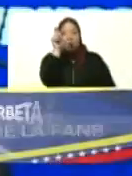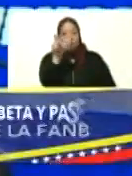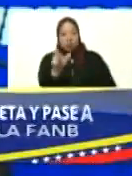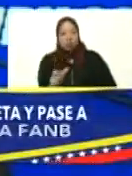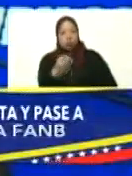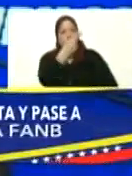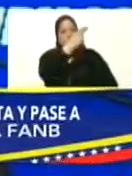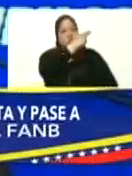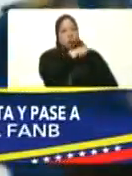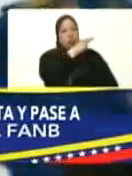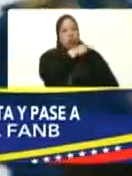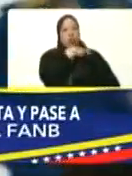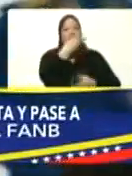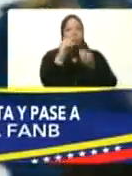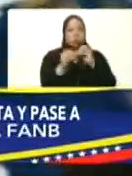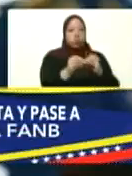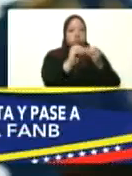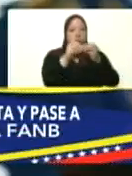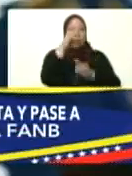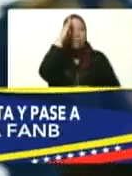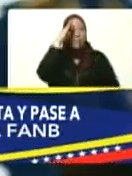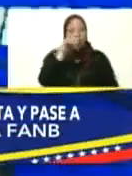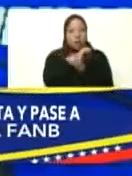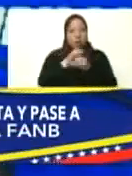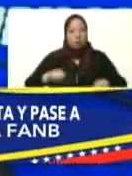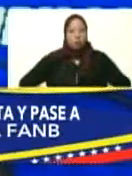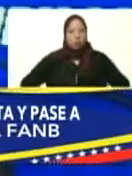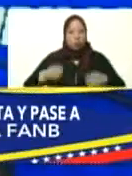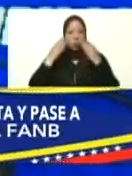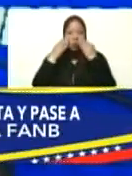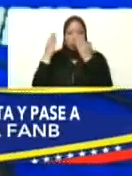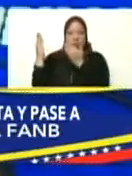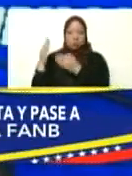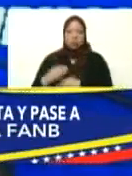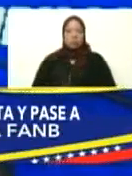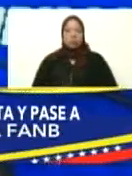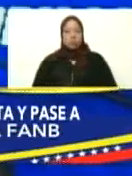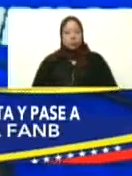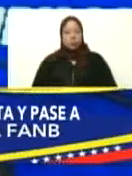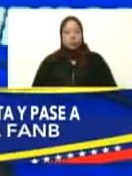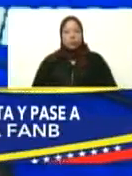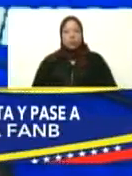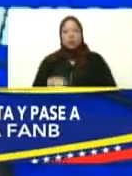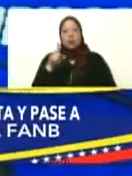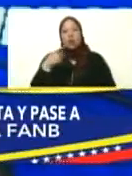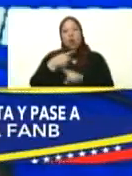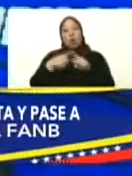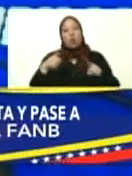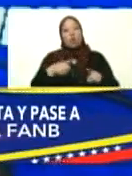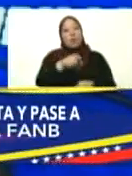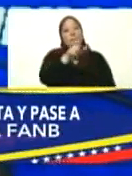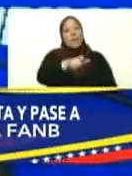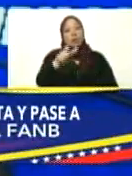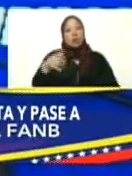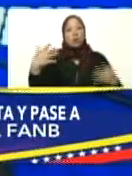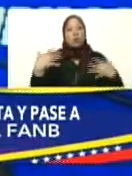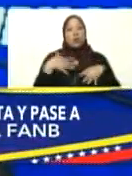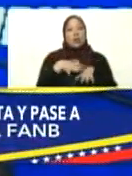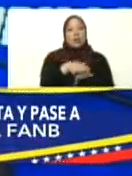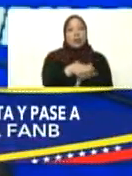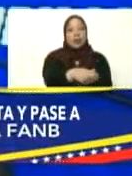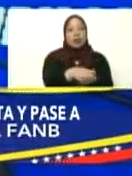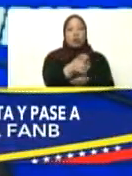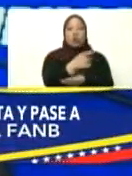comandante estratégico operacional de la Fuerza Armada, y demás mayores generales y almirantes integrantes del Estado